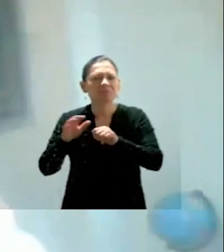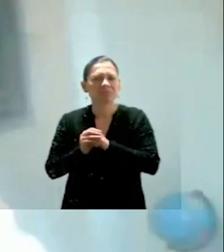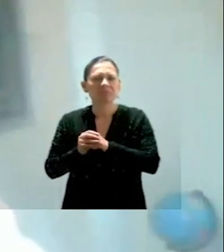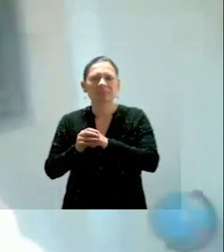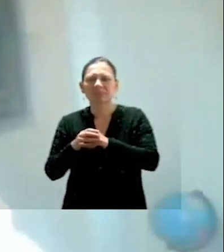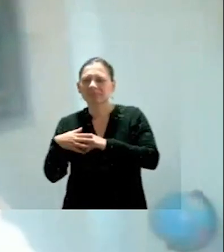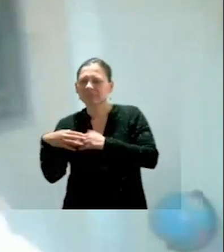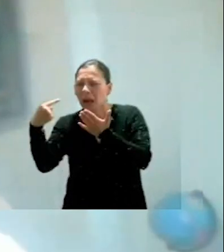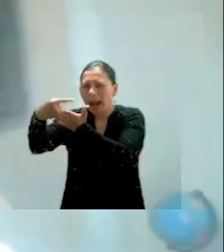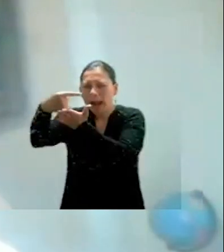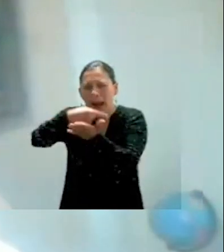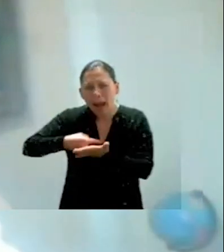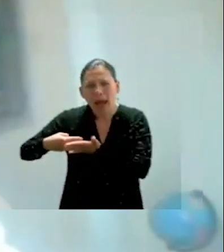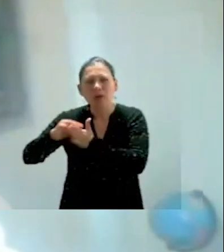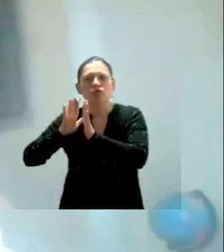entrado